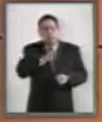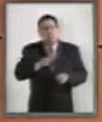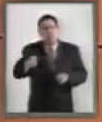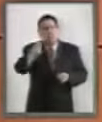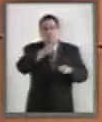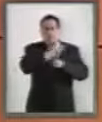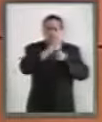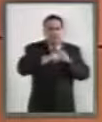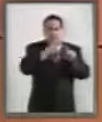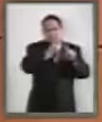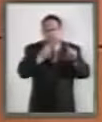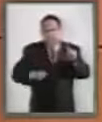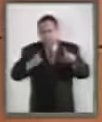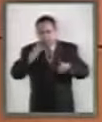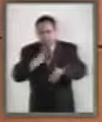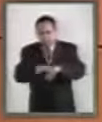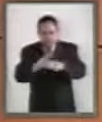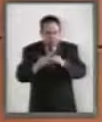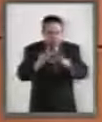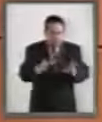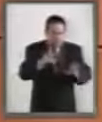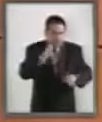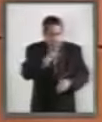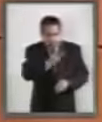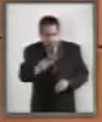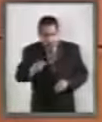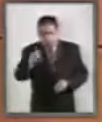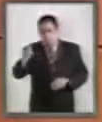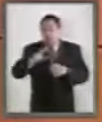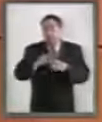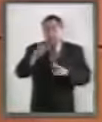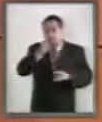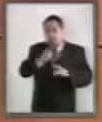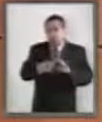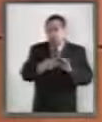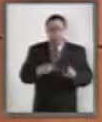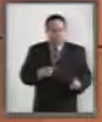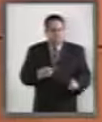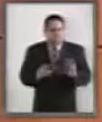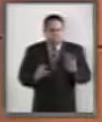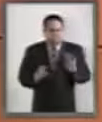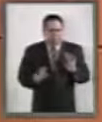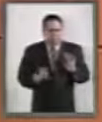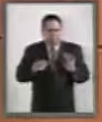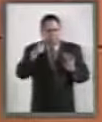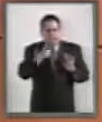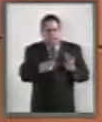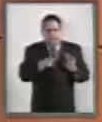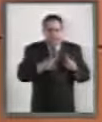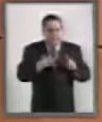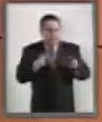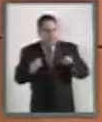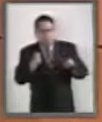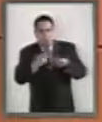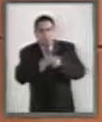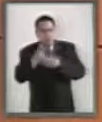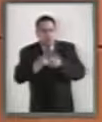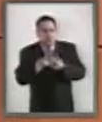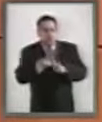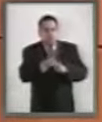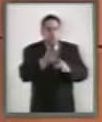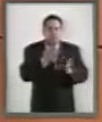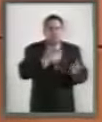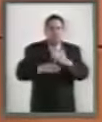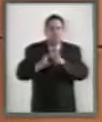el país, señaló que no sirve. Usted hizo una crítica a esta manera de manejar un